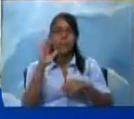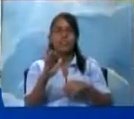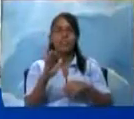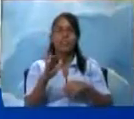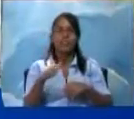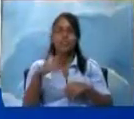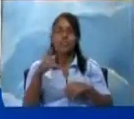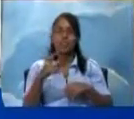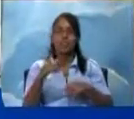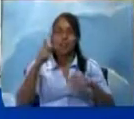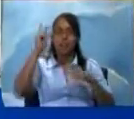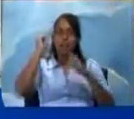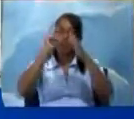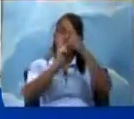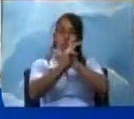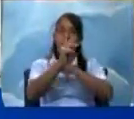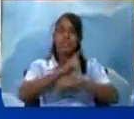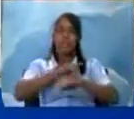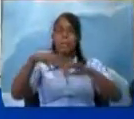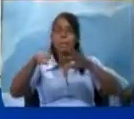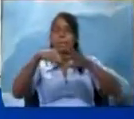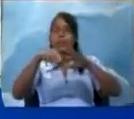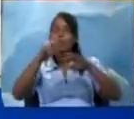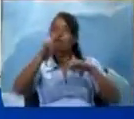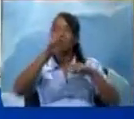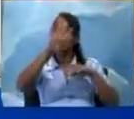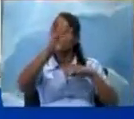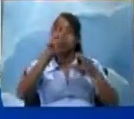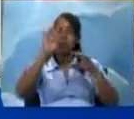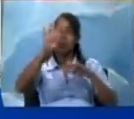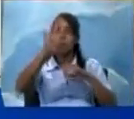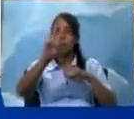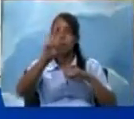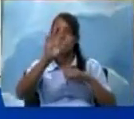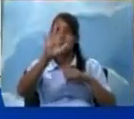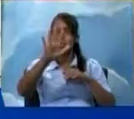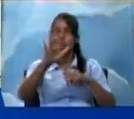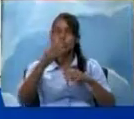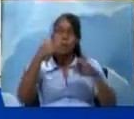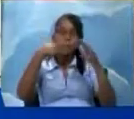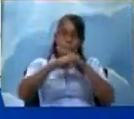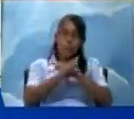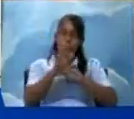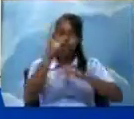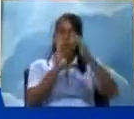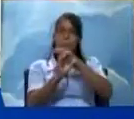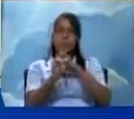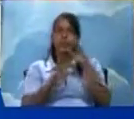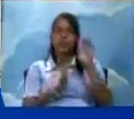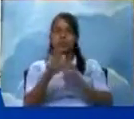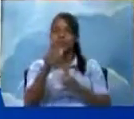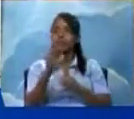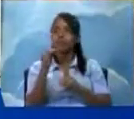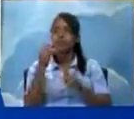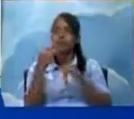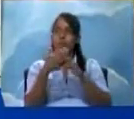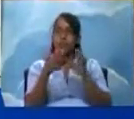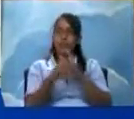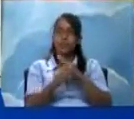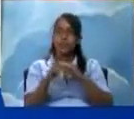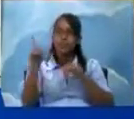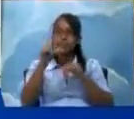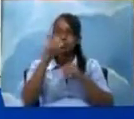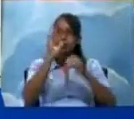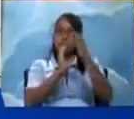usted lee las profecías en Mateo 24 y 25 y pasa a Marcos capítulo 13 o pasa a